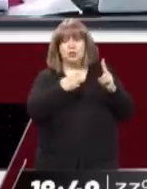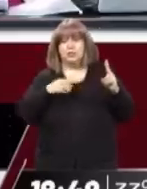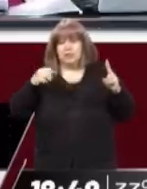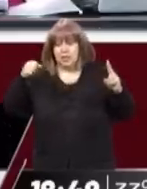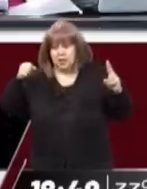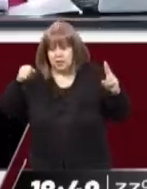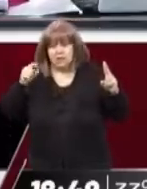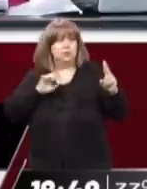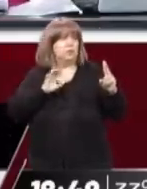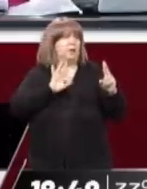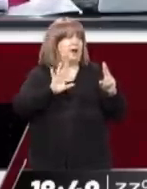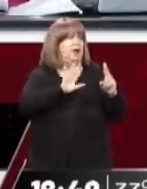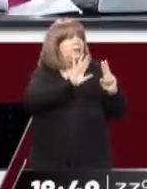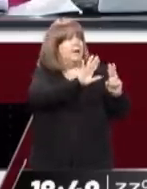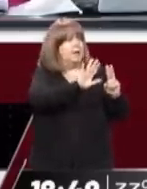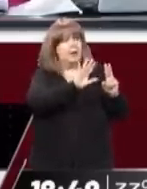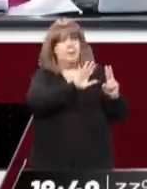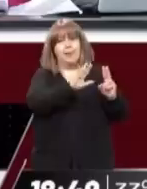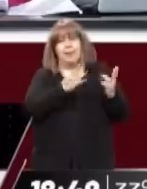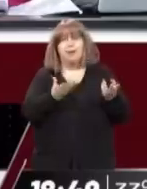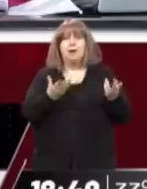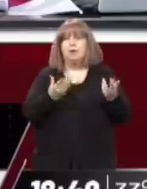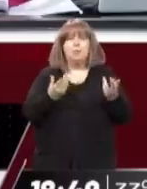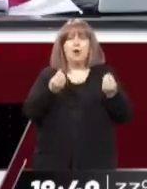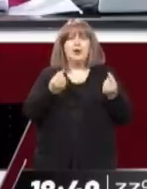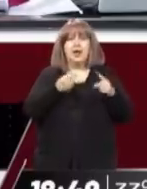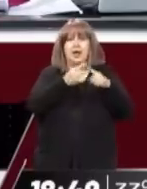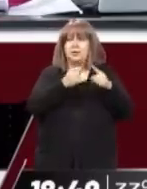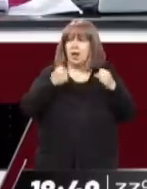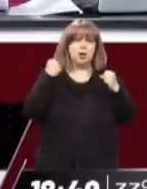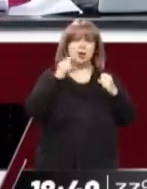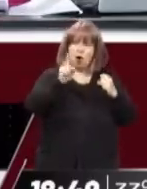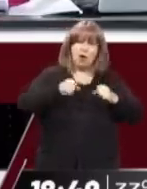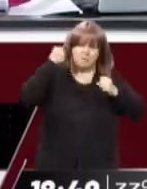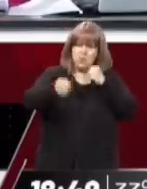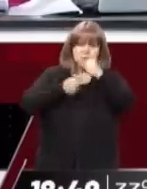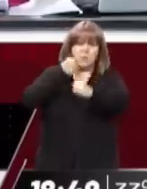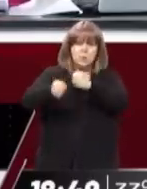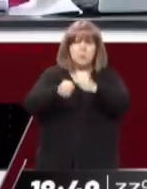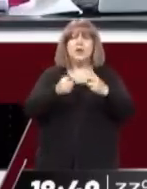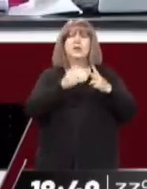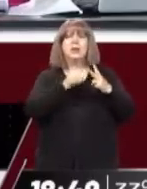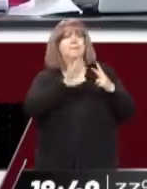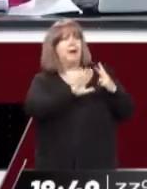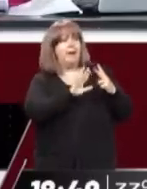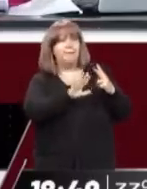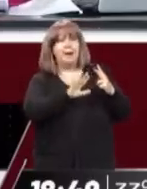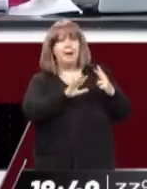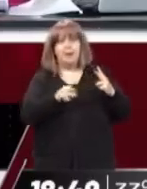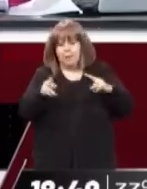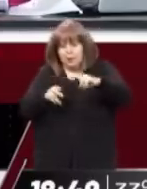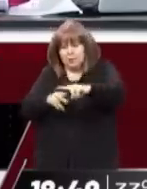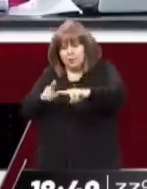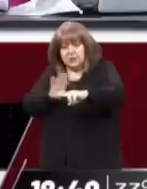por ahí se escuchan los adolescentes decirlo, ¿no? Expresiones así. ¿Y qué hace que el otro no pare? O sea, que aún así, viendo que una persona ya no